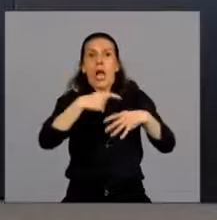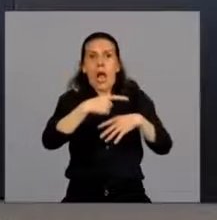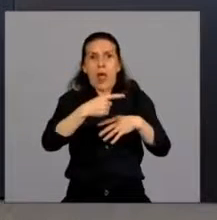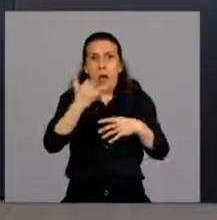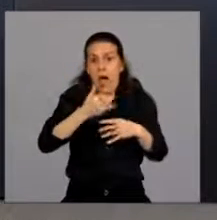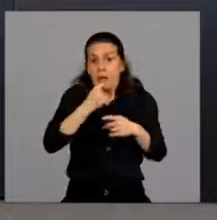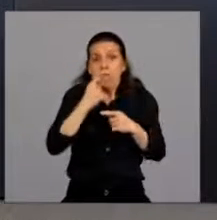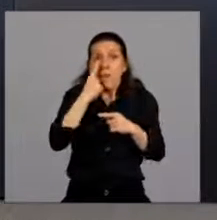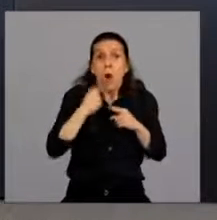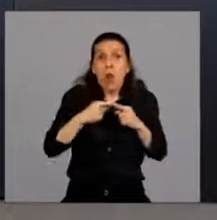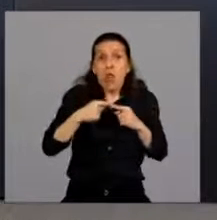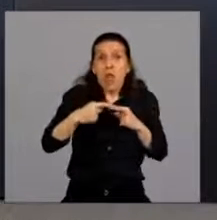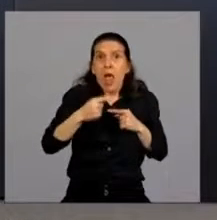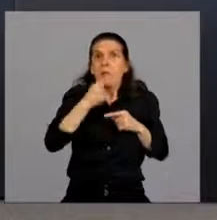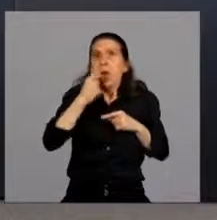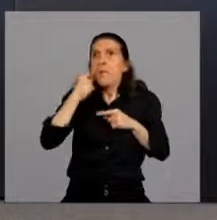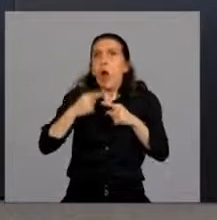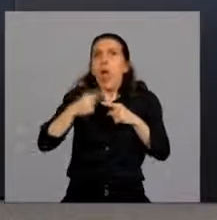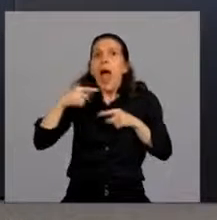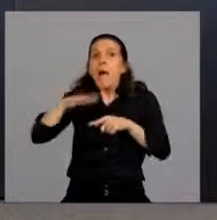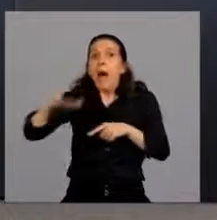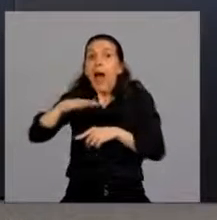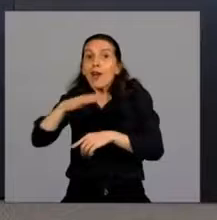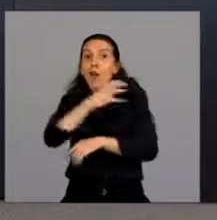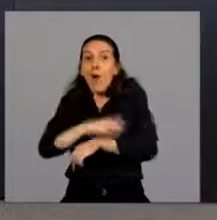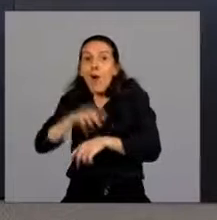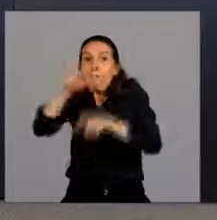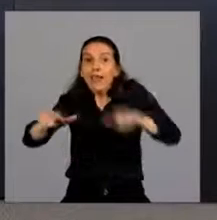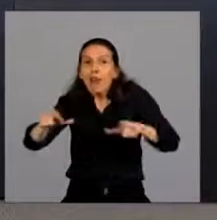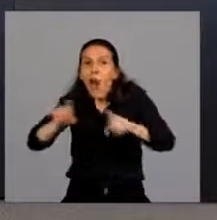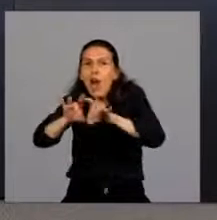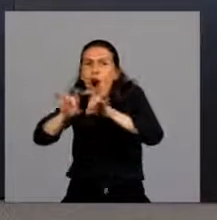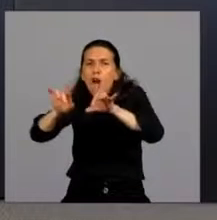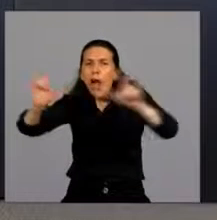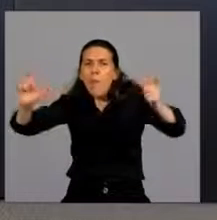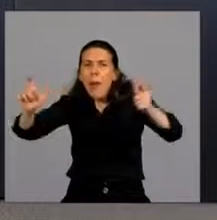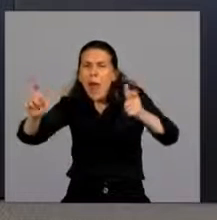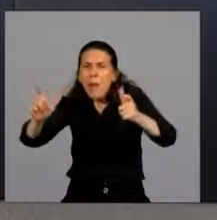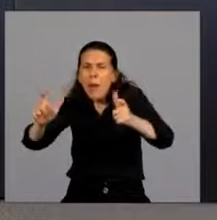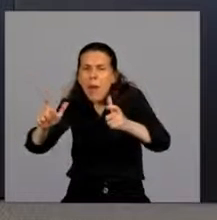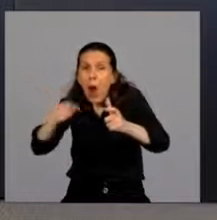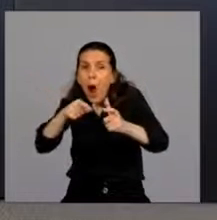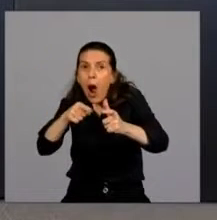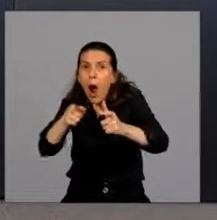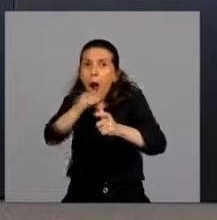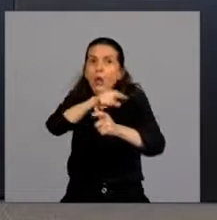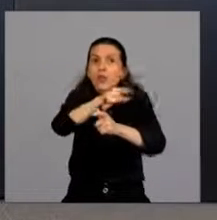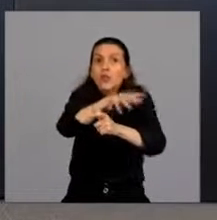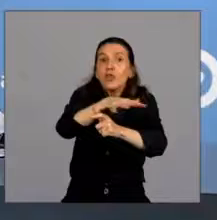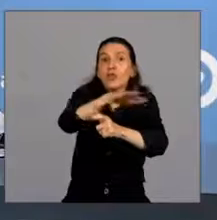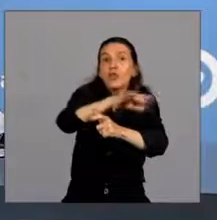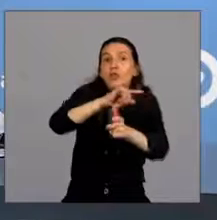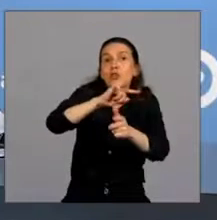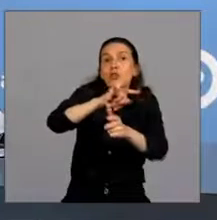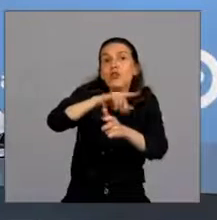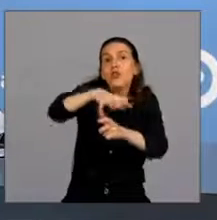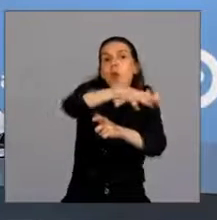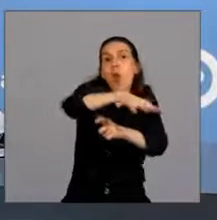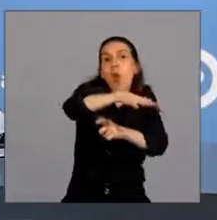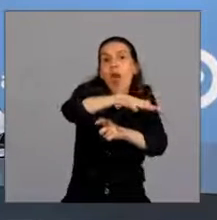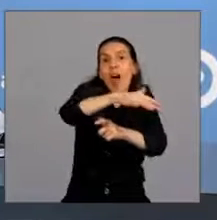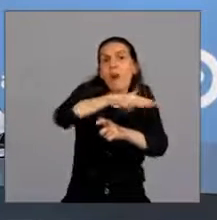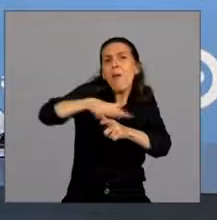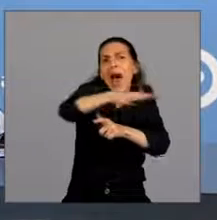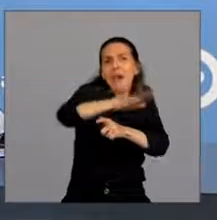si decimos que vienen bajando en los barrios vulnerables, significa que vienen aumentando un poco en el resto de la ciudad, en prácticamente todos los